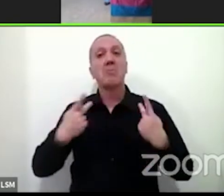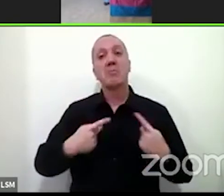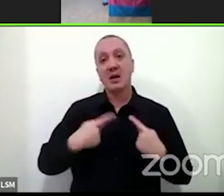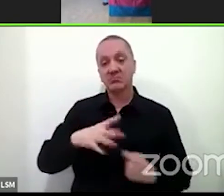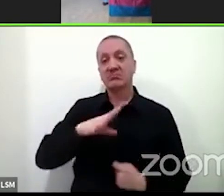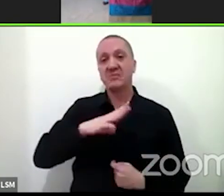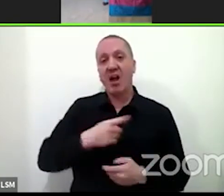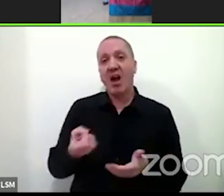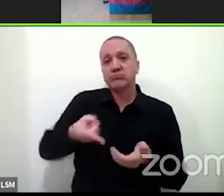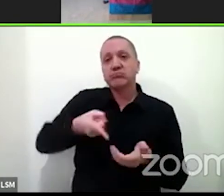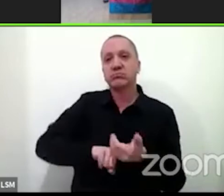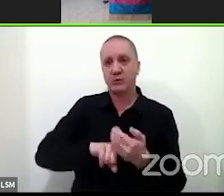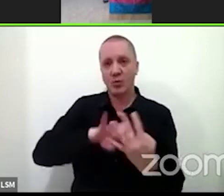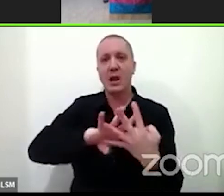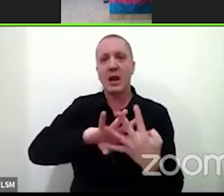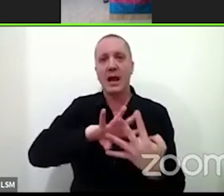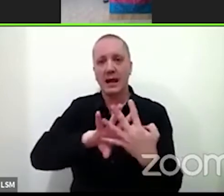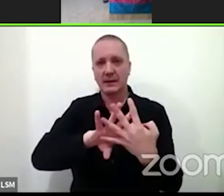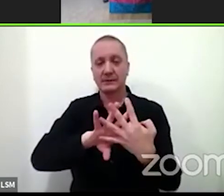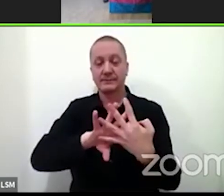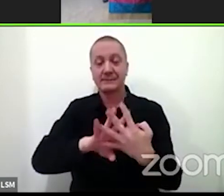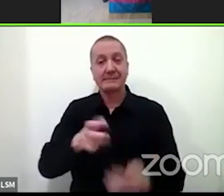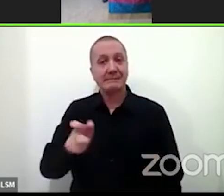libertad. Dentro del impacto